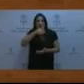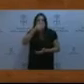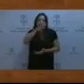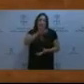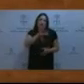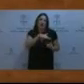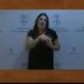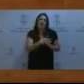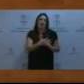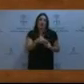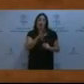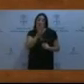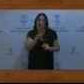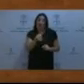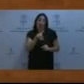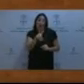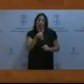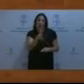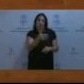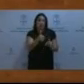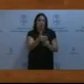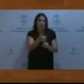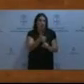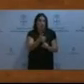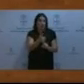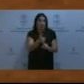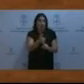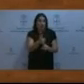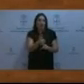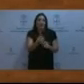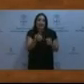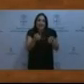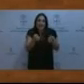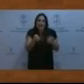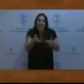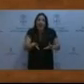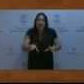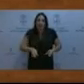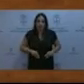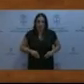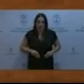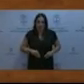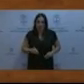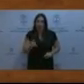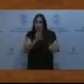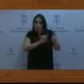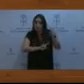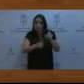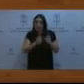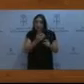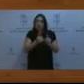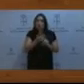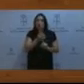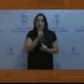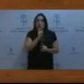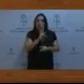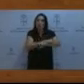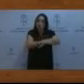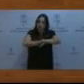que no tiene pinta de arreglarse, mientras no se asuma que la resolución de este conflicto pasa porque el Gobierno